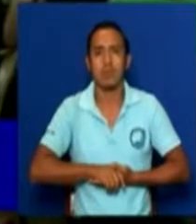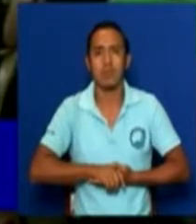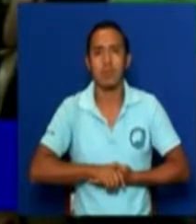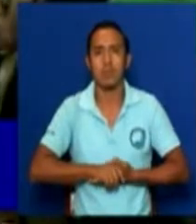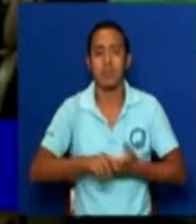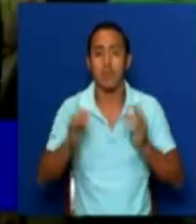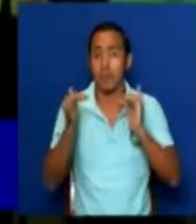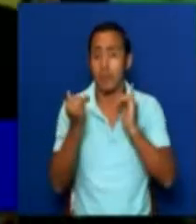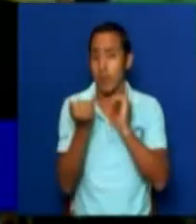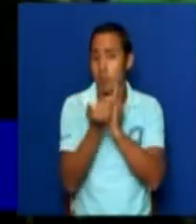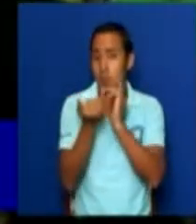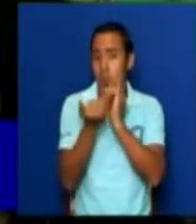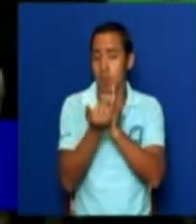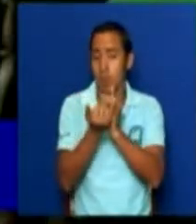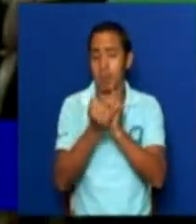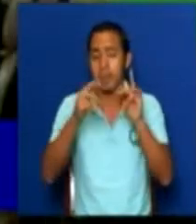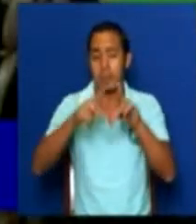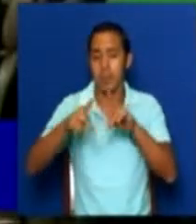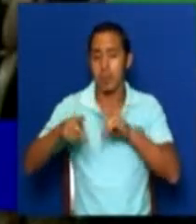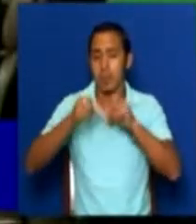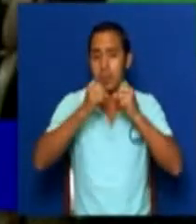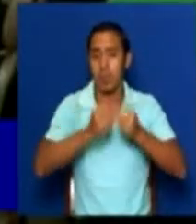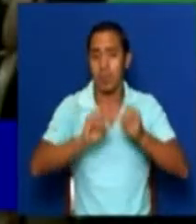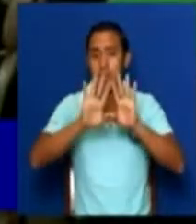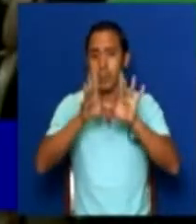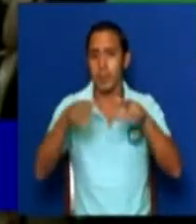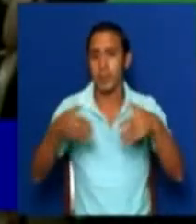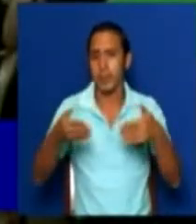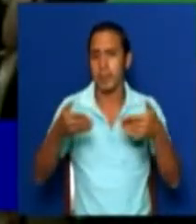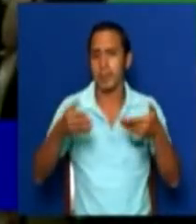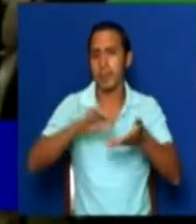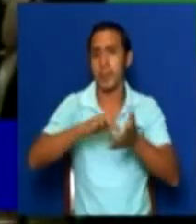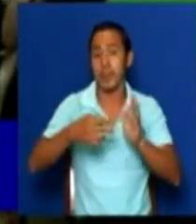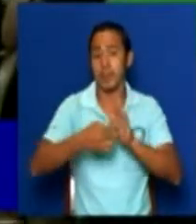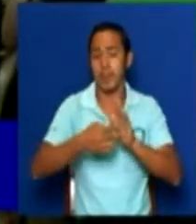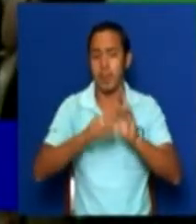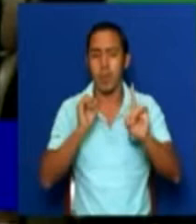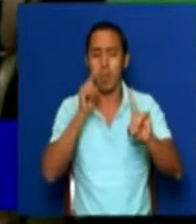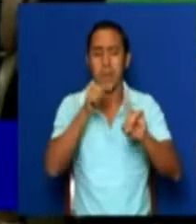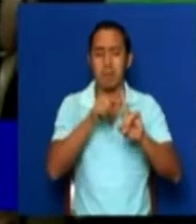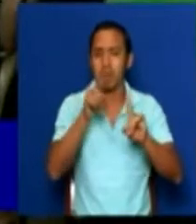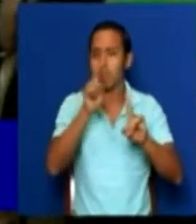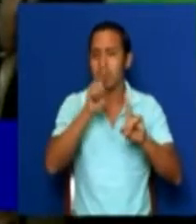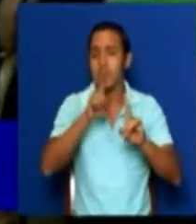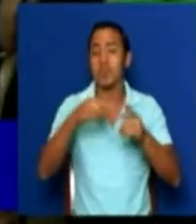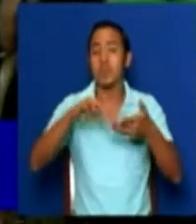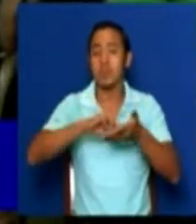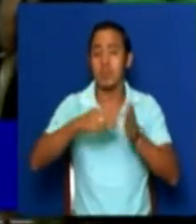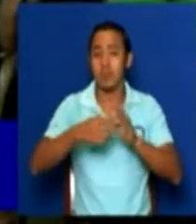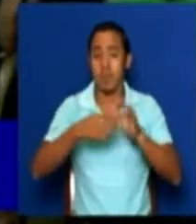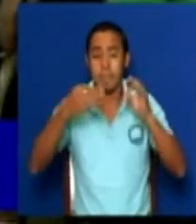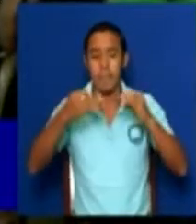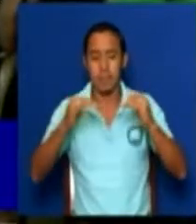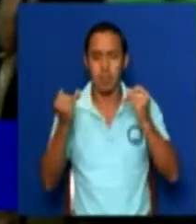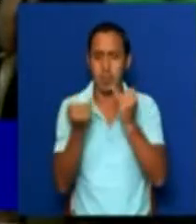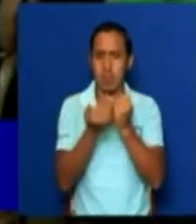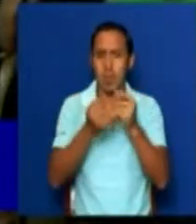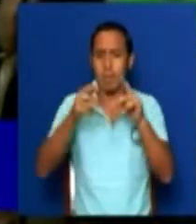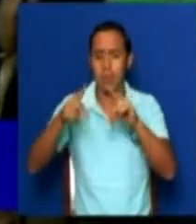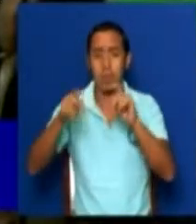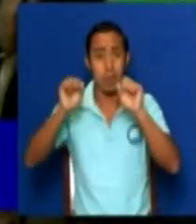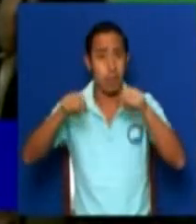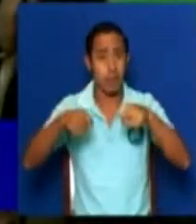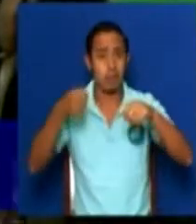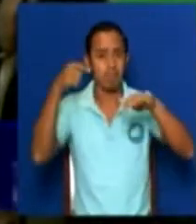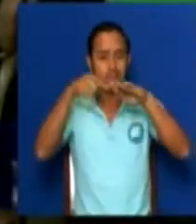La igualdad de género es más que un objetivo en sí mismo, es una condición previa para afrontar el reto